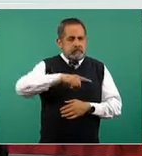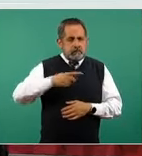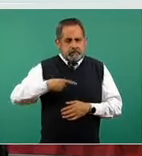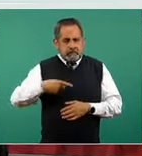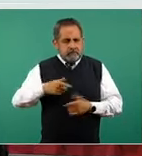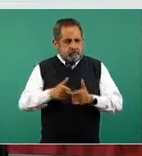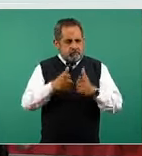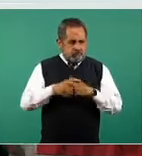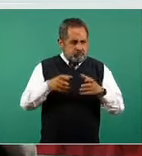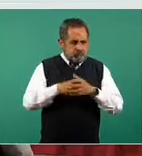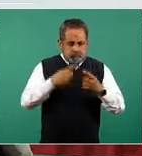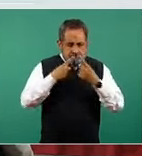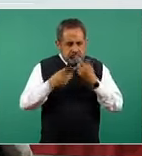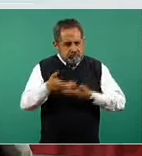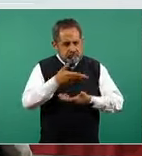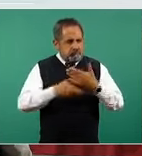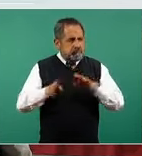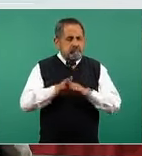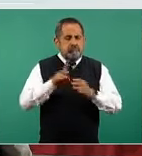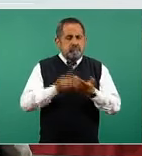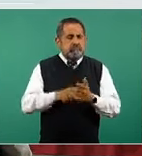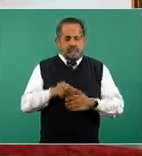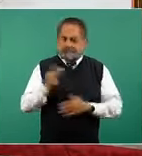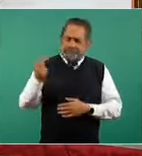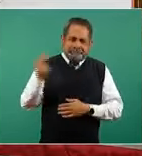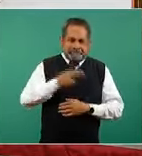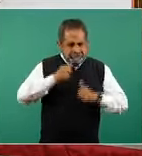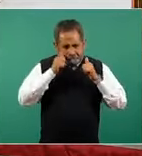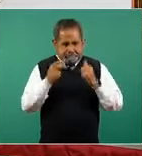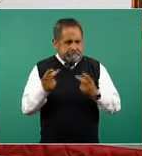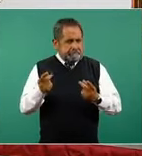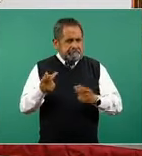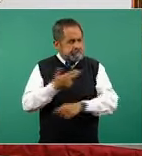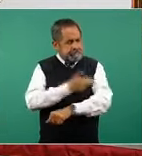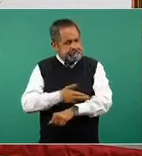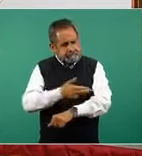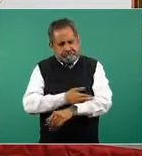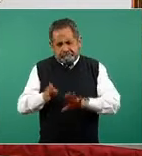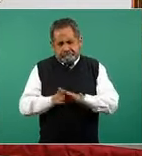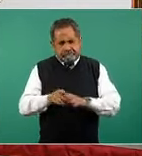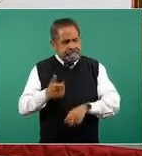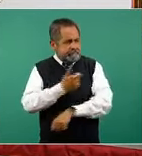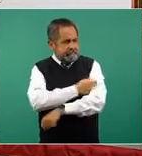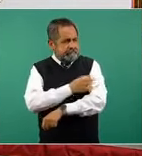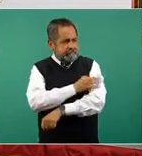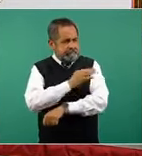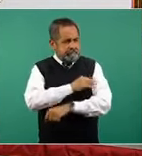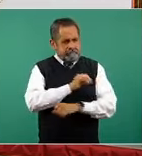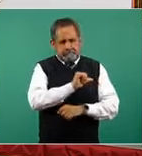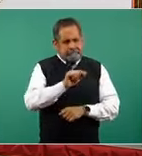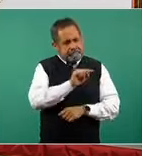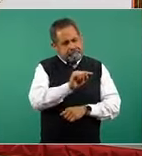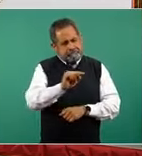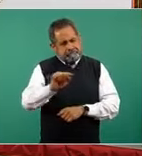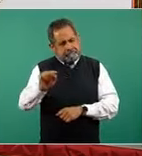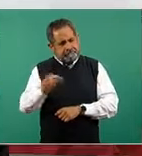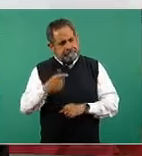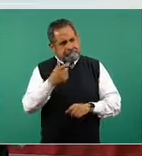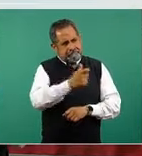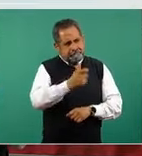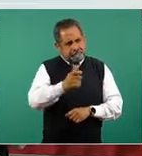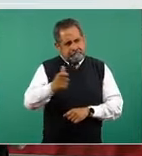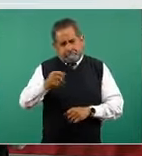han estudiado, y por eso la necesidad de lo más pronto posible tener cubierta y protegida a esta